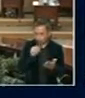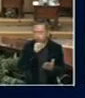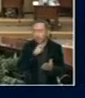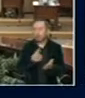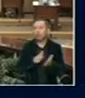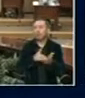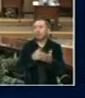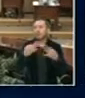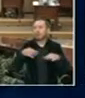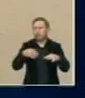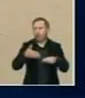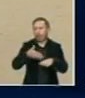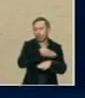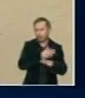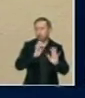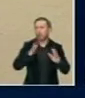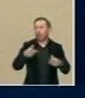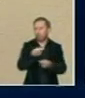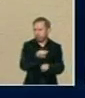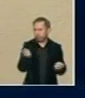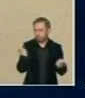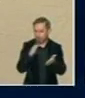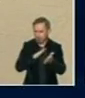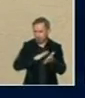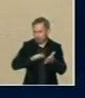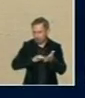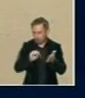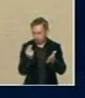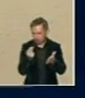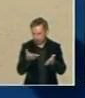autoridad electoral, los cuestionamientos